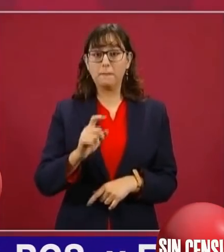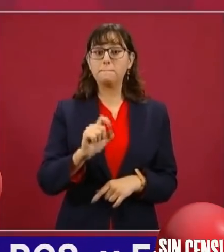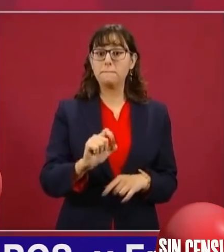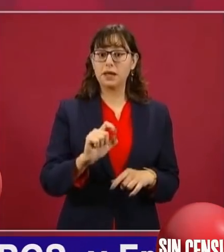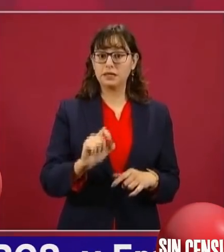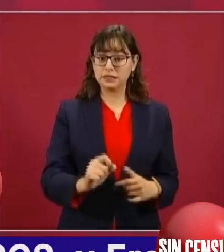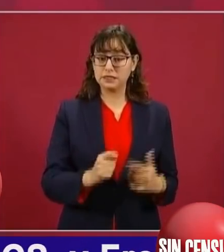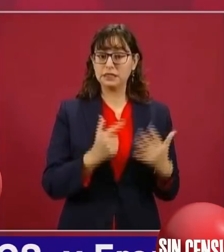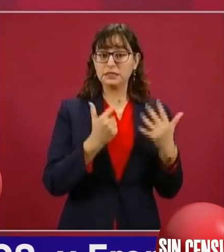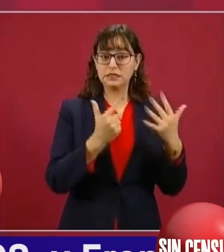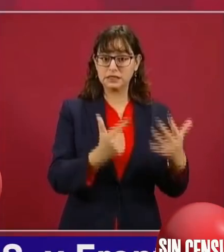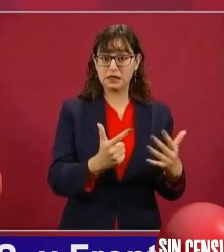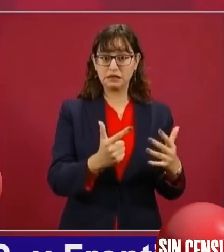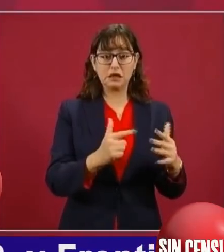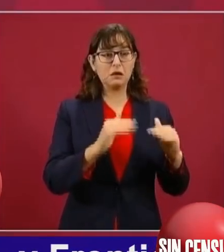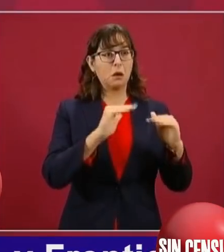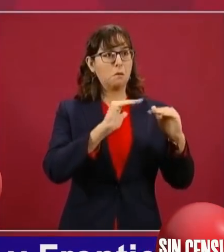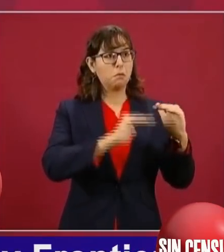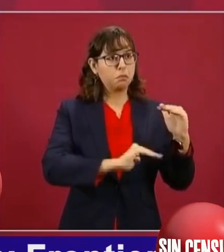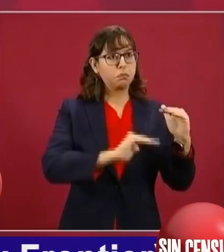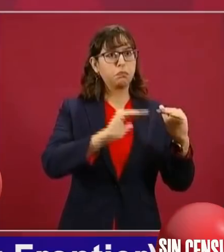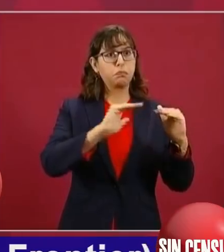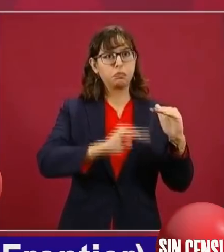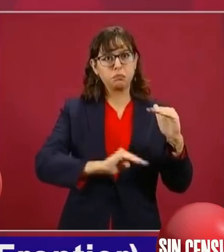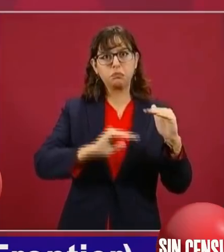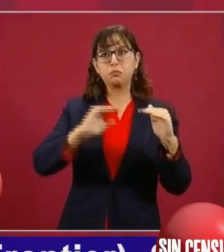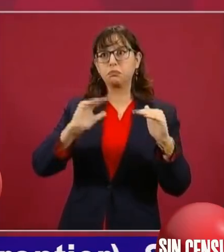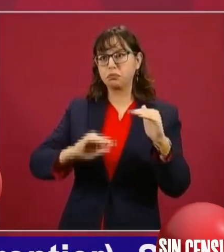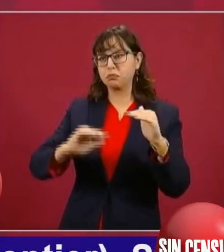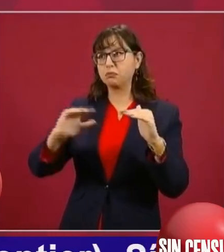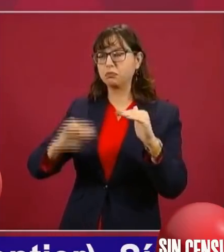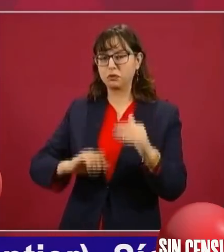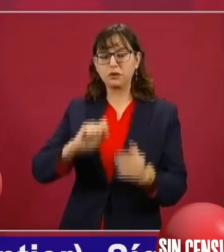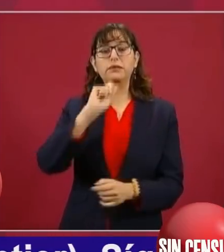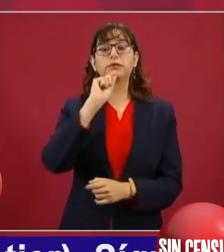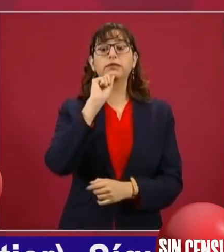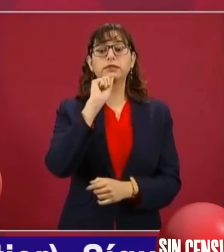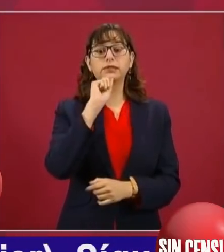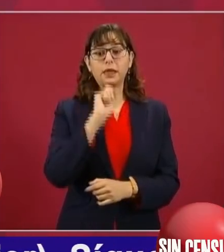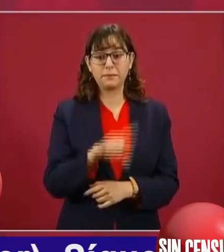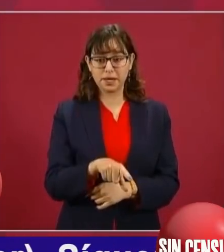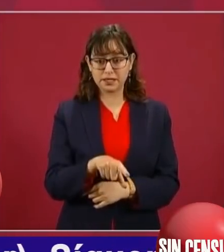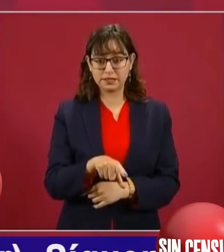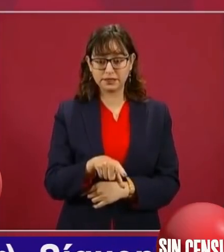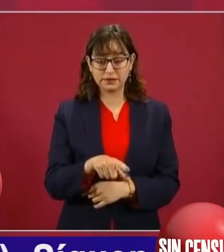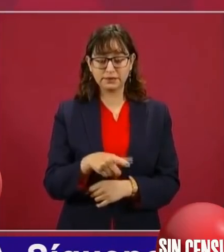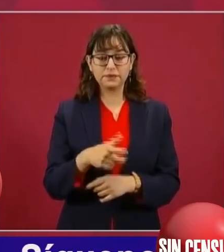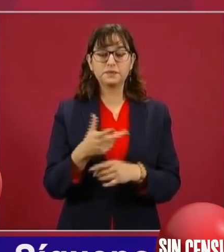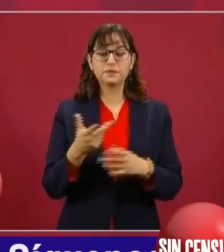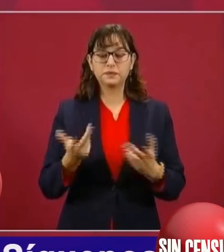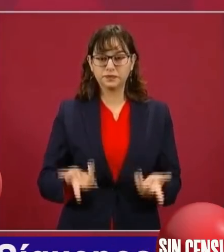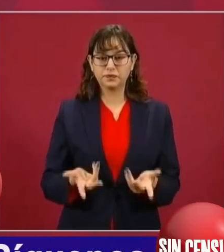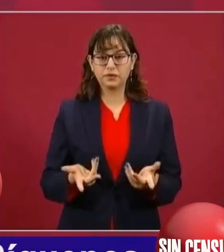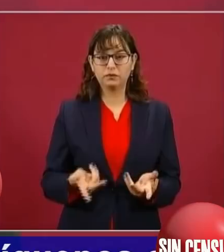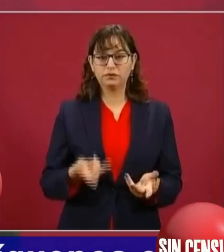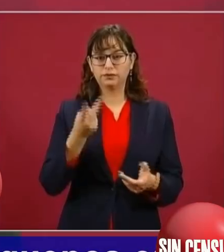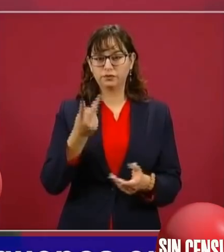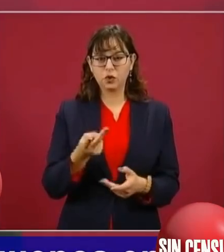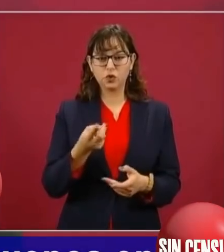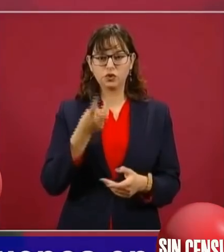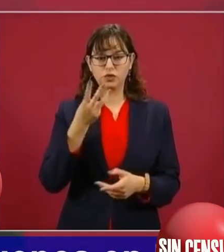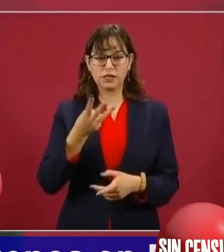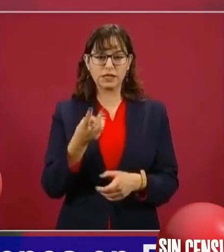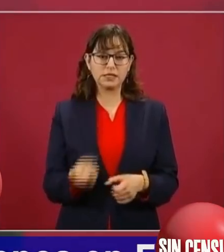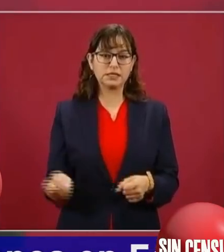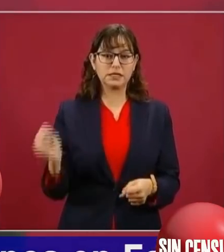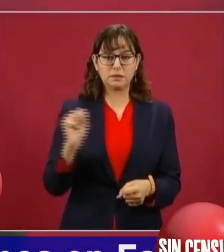en el número diario de casos o el número semanal de casos que se ha mantenido en al menos 2 a 3